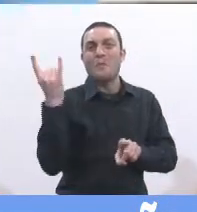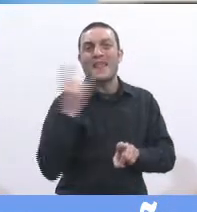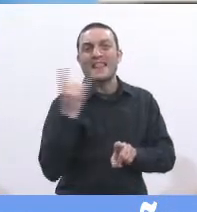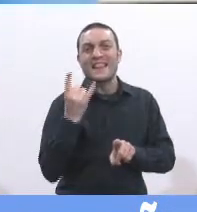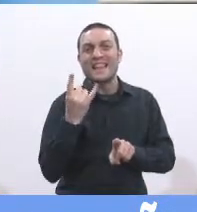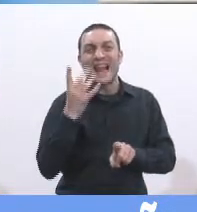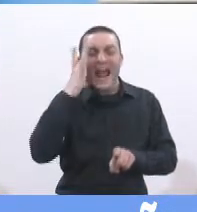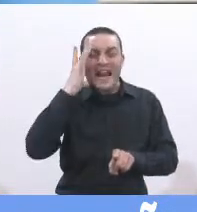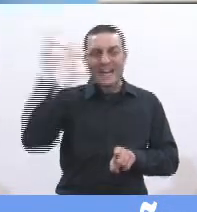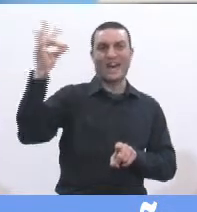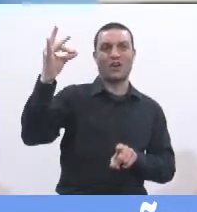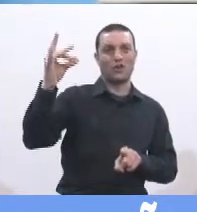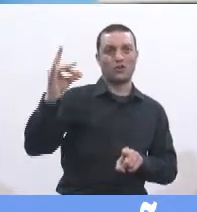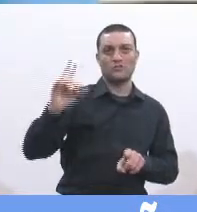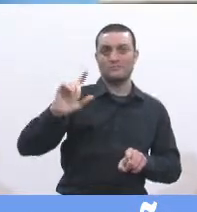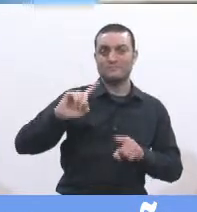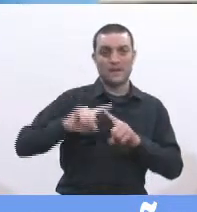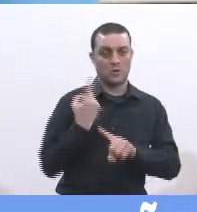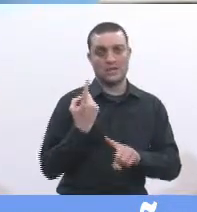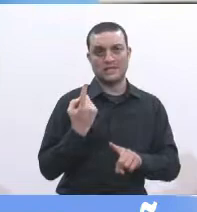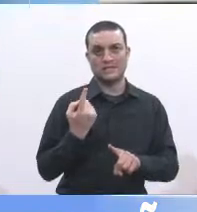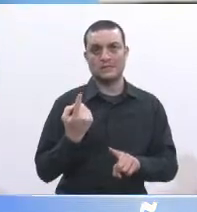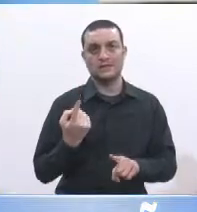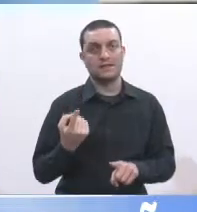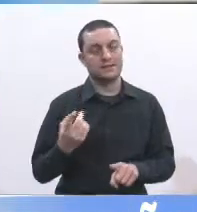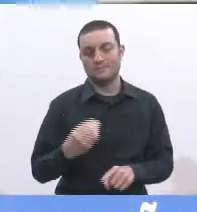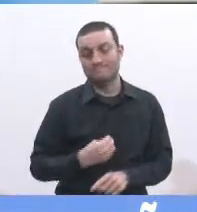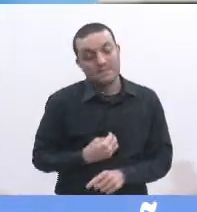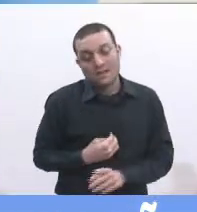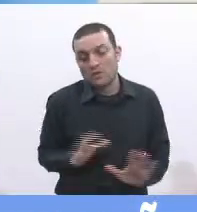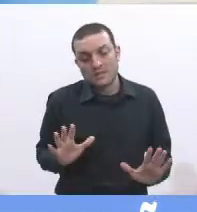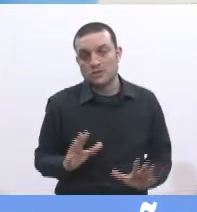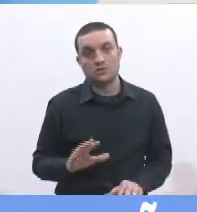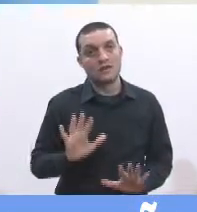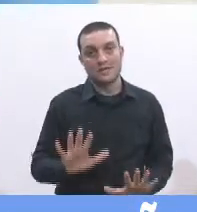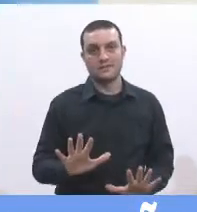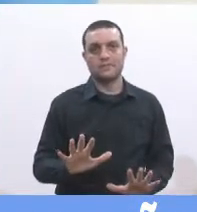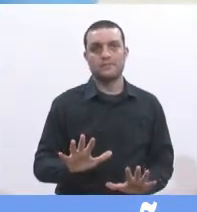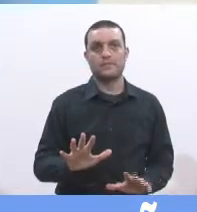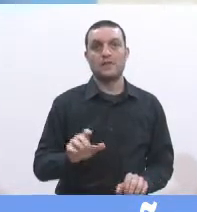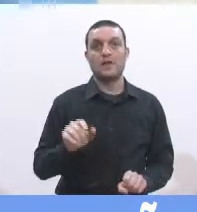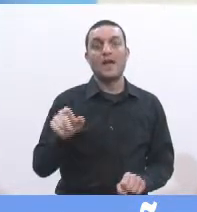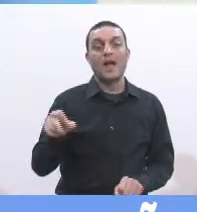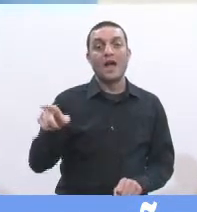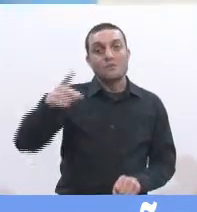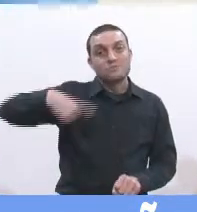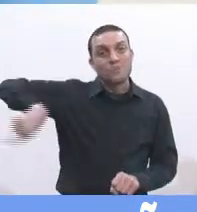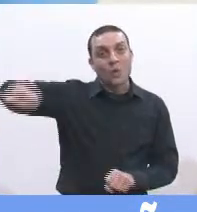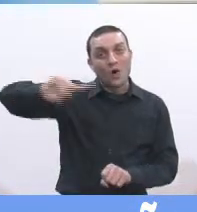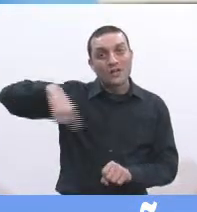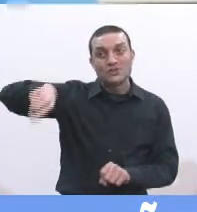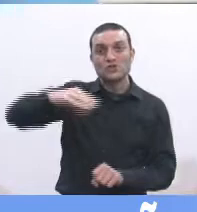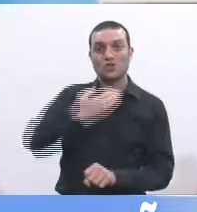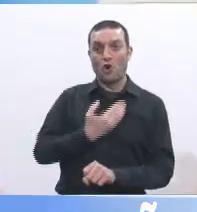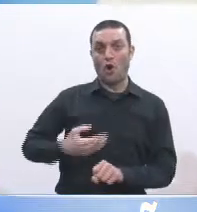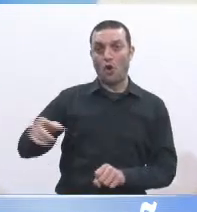que están mintiendo en democracia sistemáticamente. Nos mintieron cuando dijeron que venían a construir una Argentina